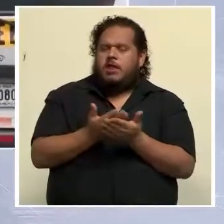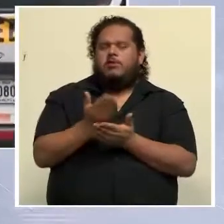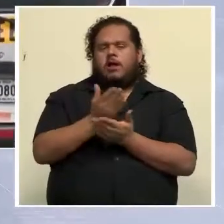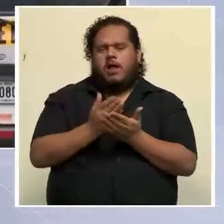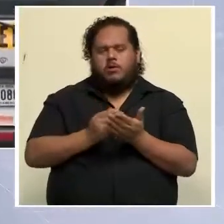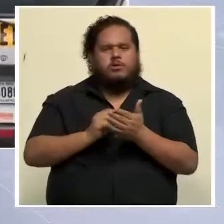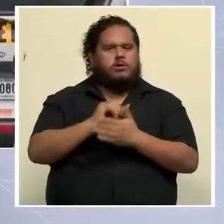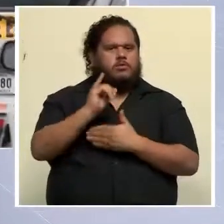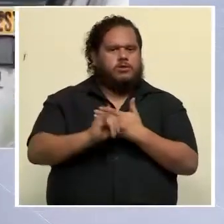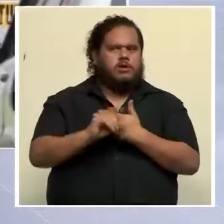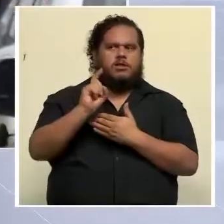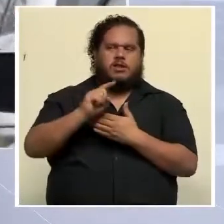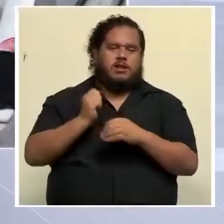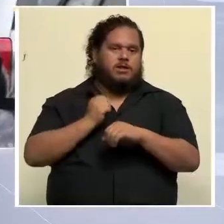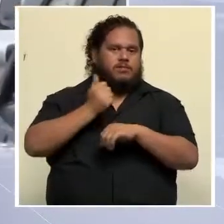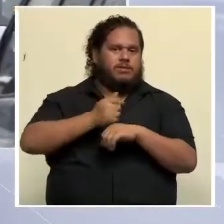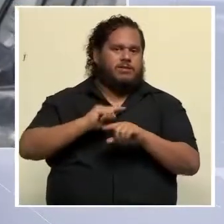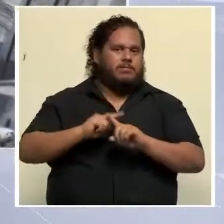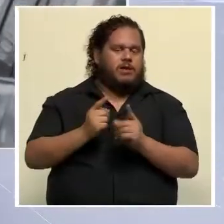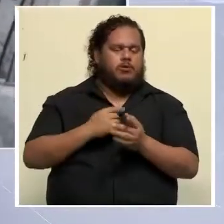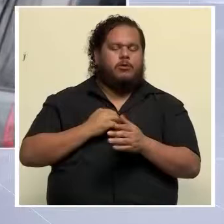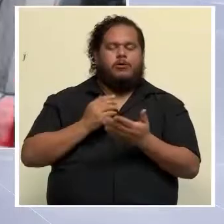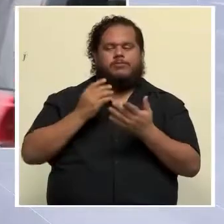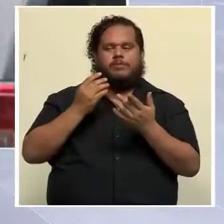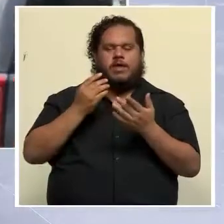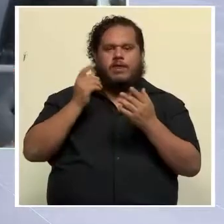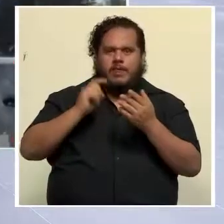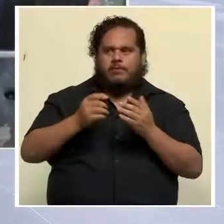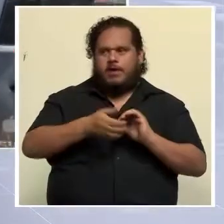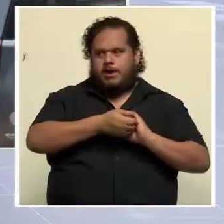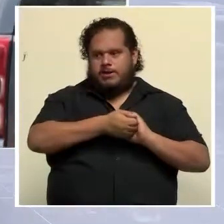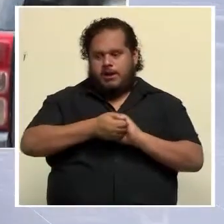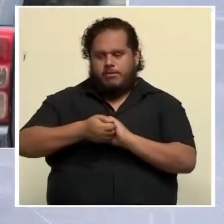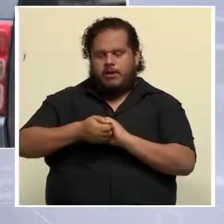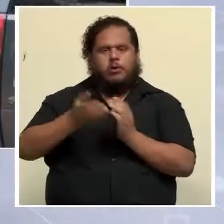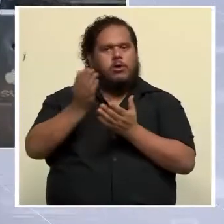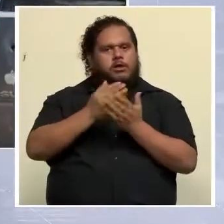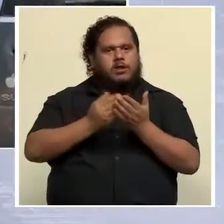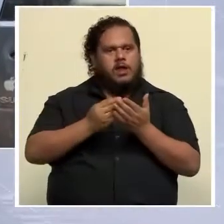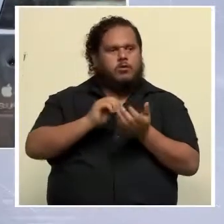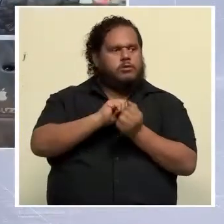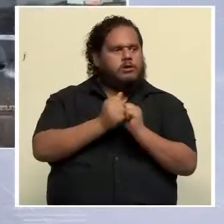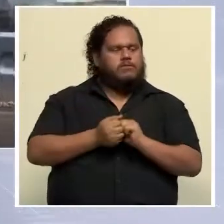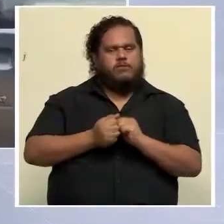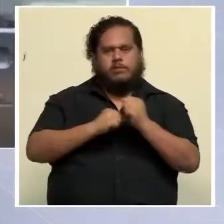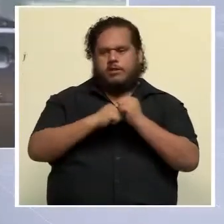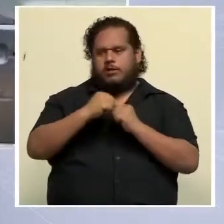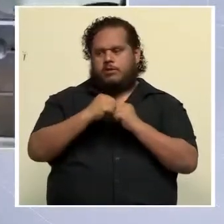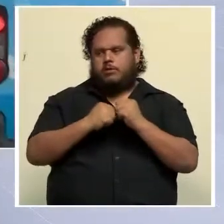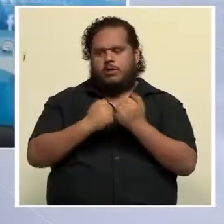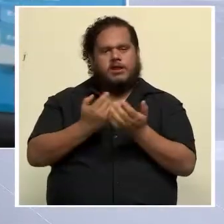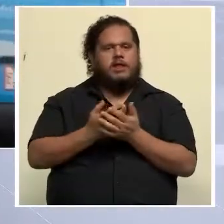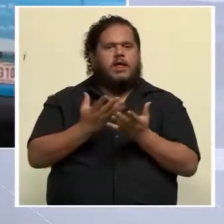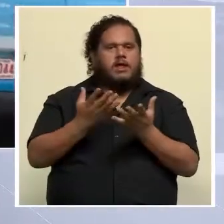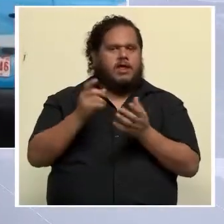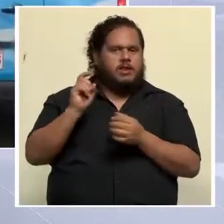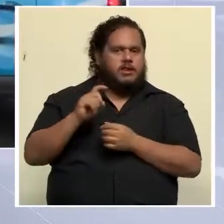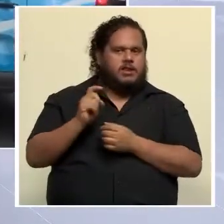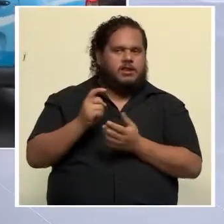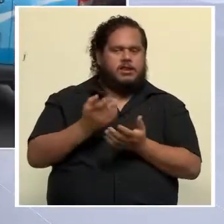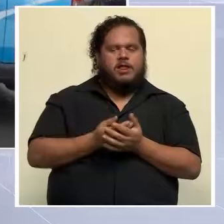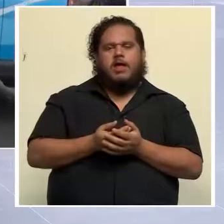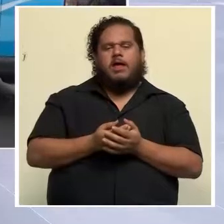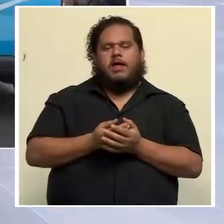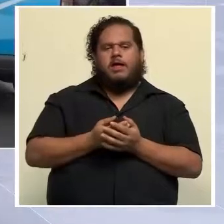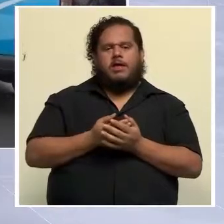de los proyectos que tienen que implementarse, pero definitivamente deben de ir de la mano de algunas reformas estructurales que requiere el sector social para lograr articular mejor